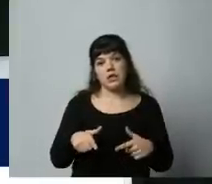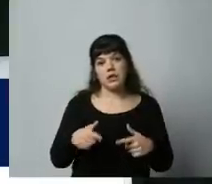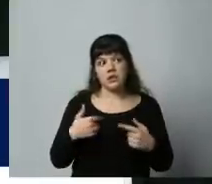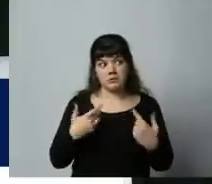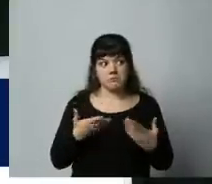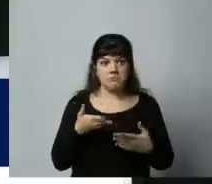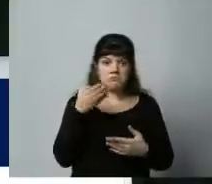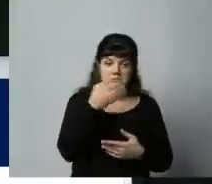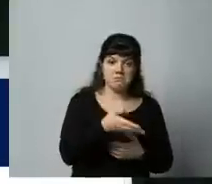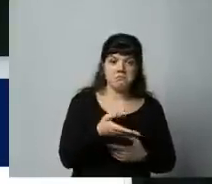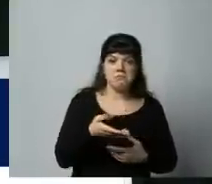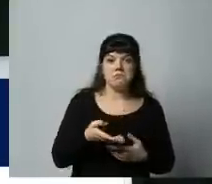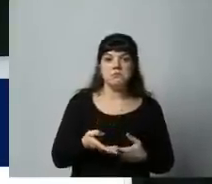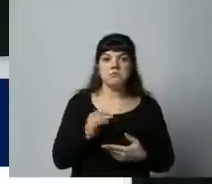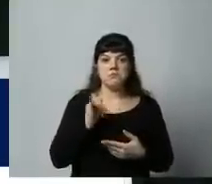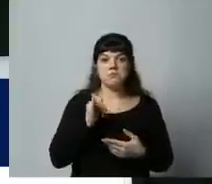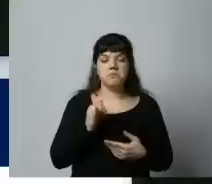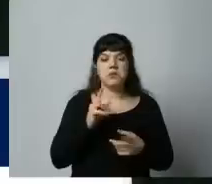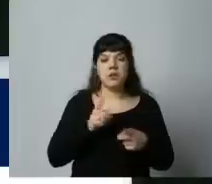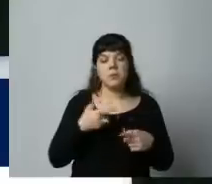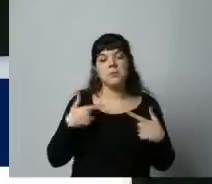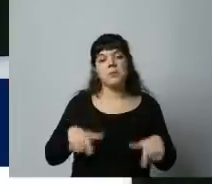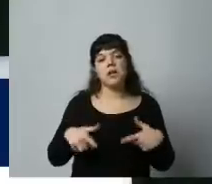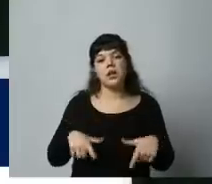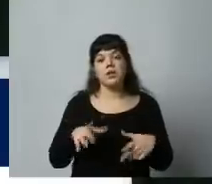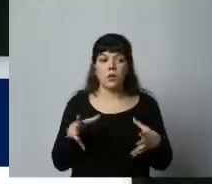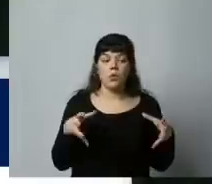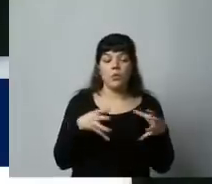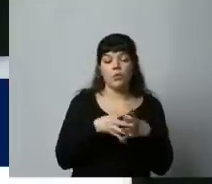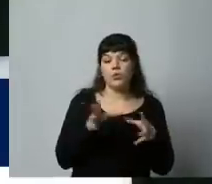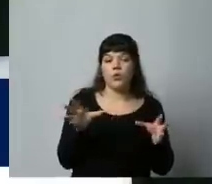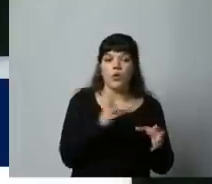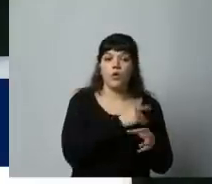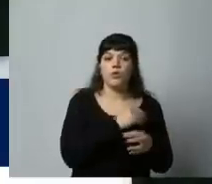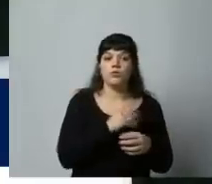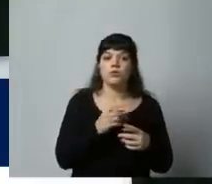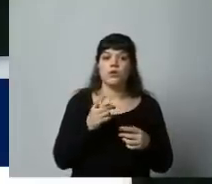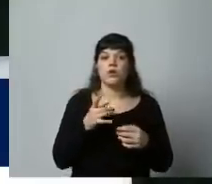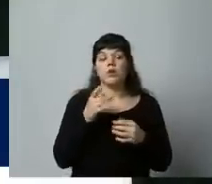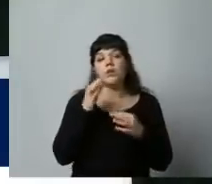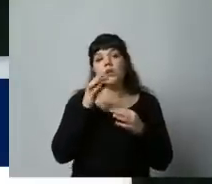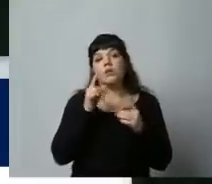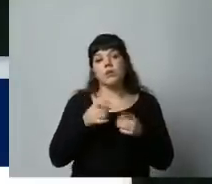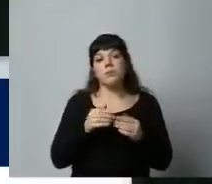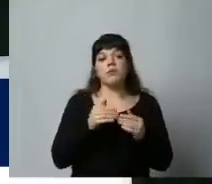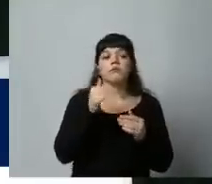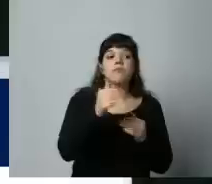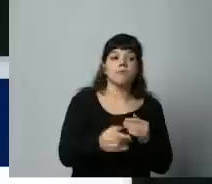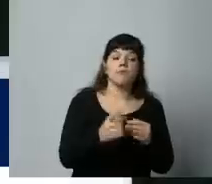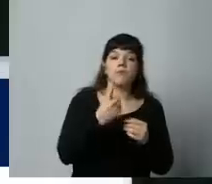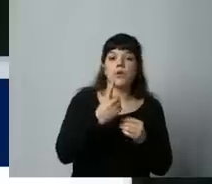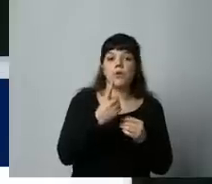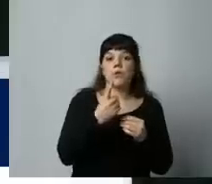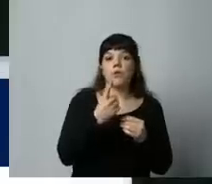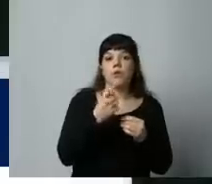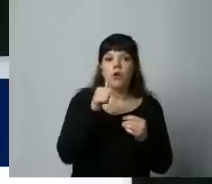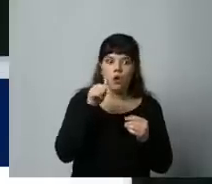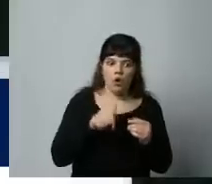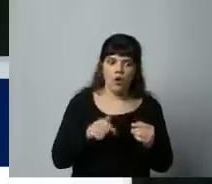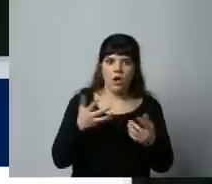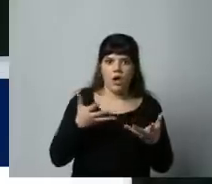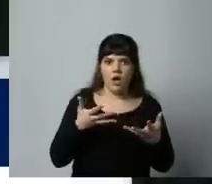estuvimos con con la ministra y con su equipo justamente y una de las tantas cosas que están hoy